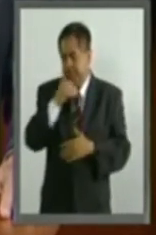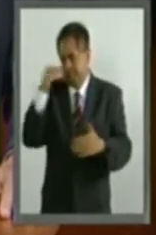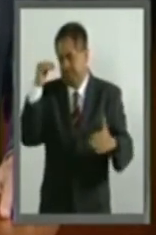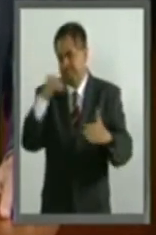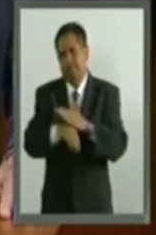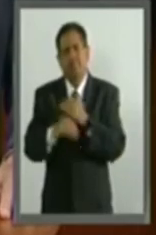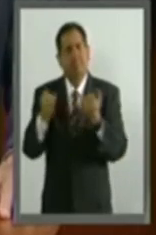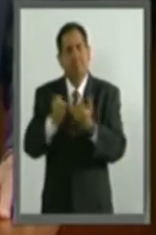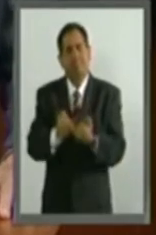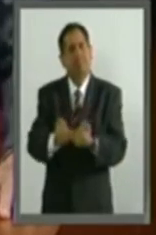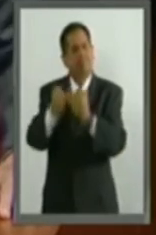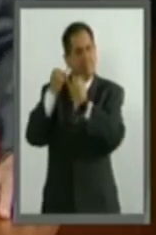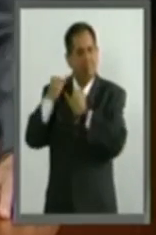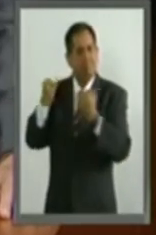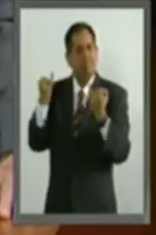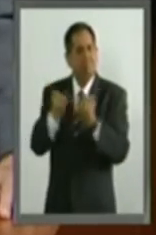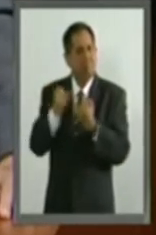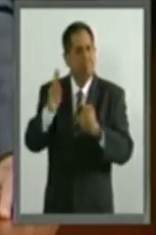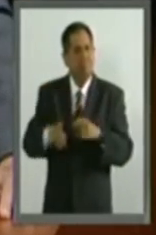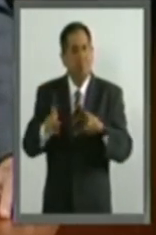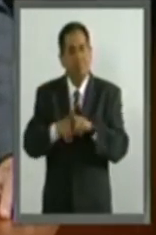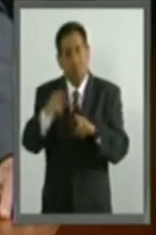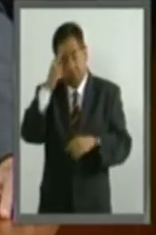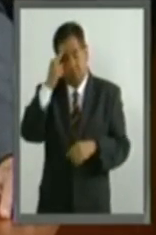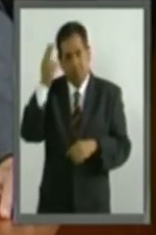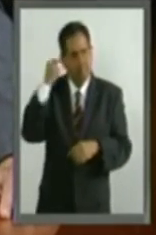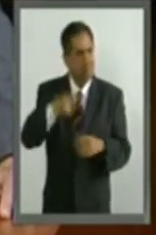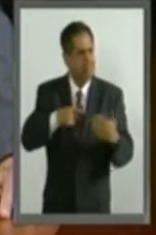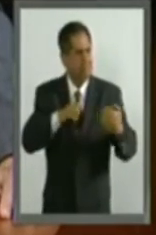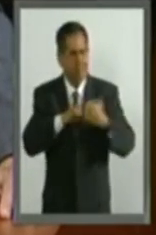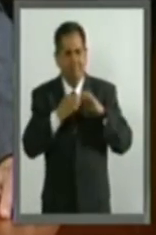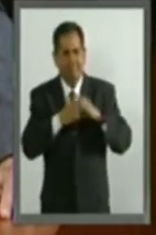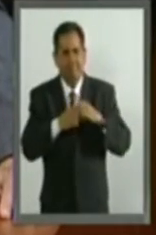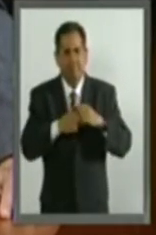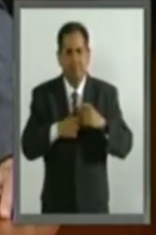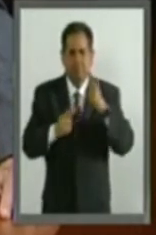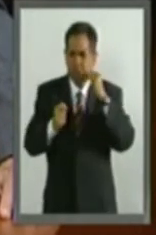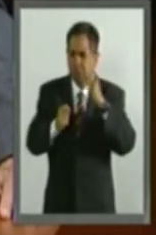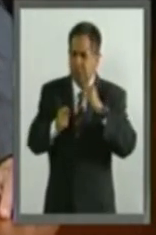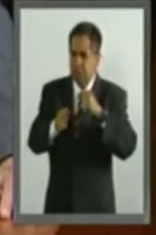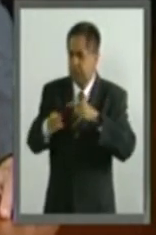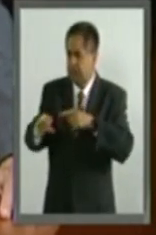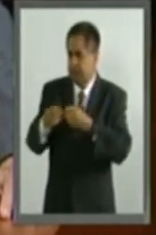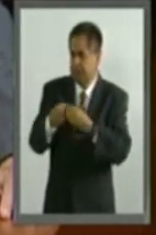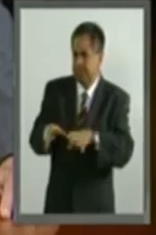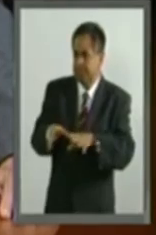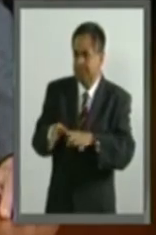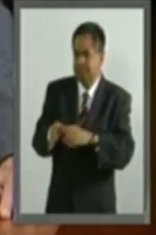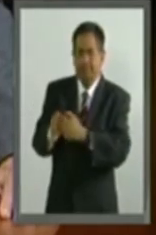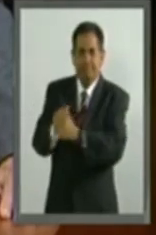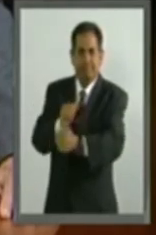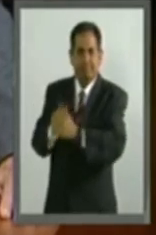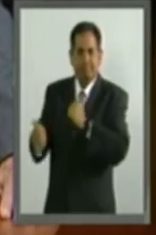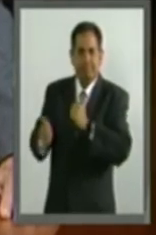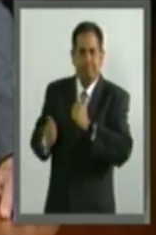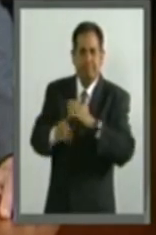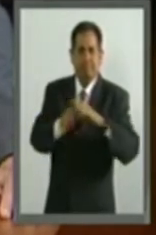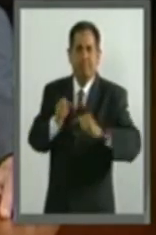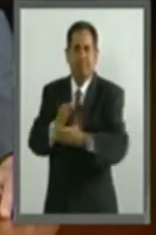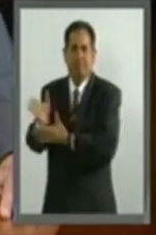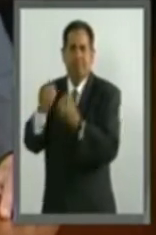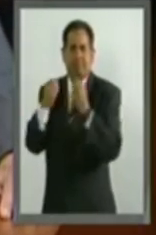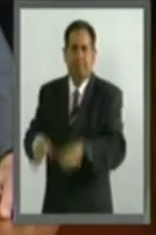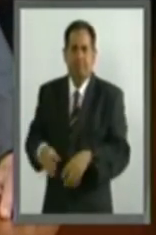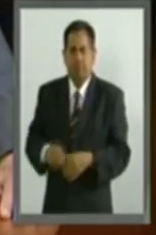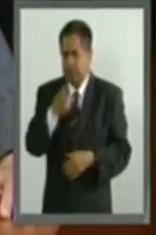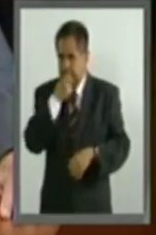ha vivido cuando nuestros adversarios nos han tomado divididos. Eso, en primer lugar, para ustedes, compañeras